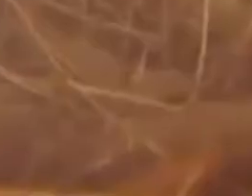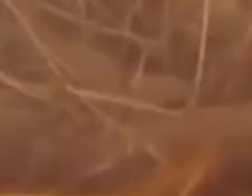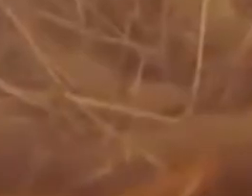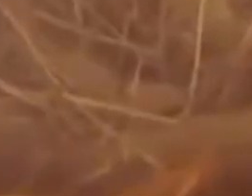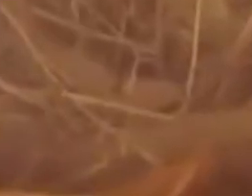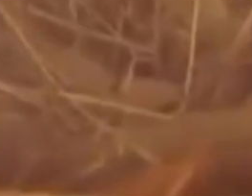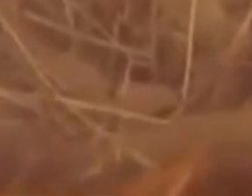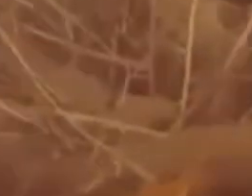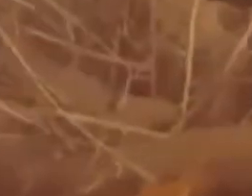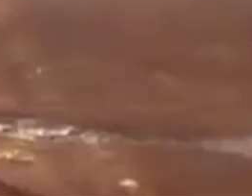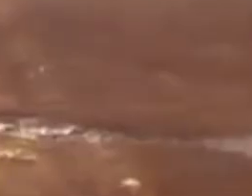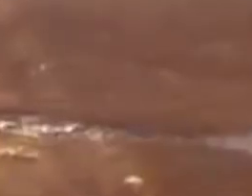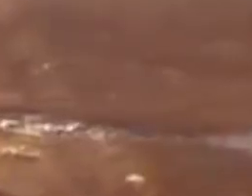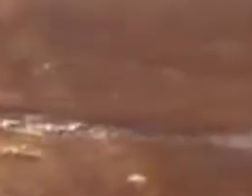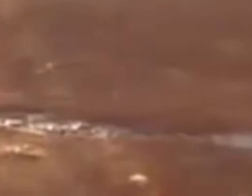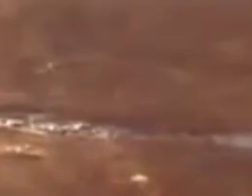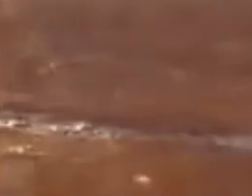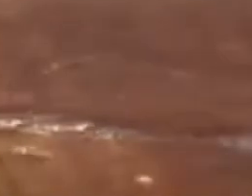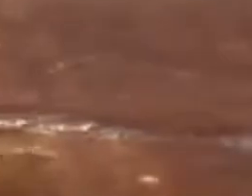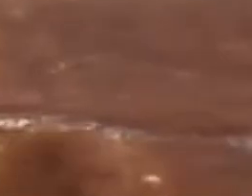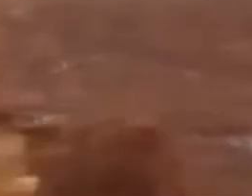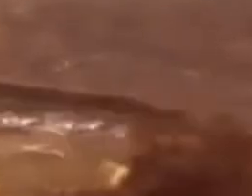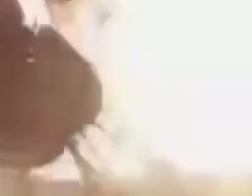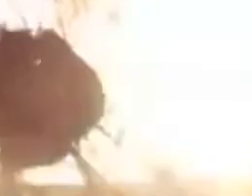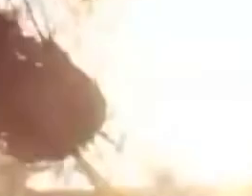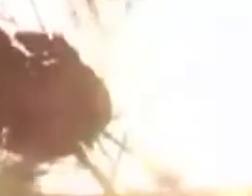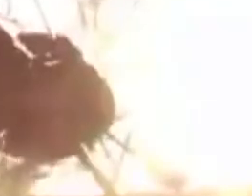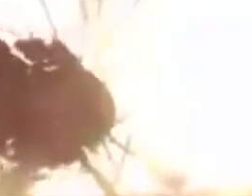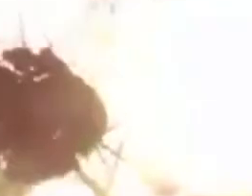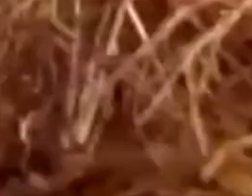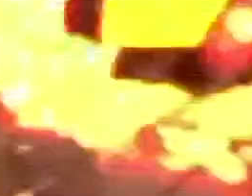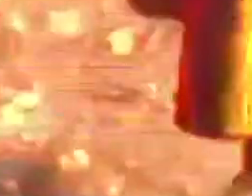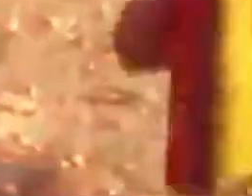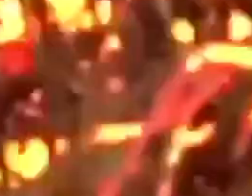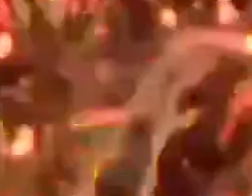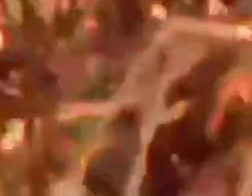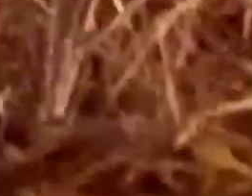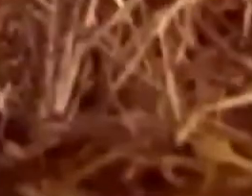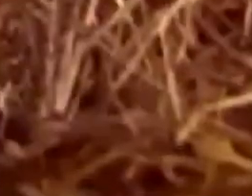vías públicas. No contaminemos el aire que respiramos.